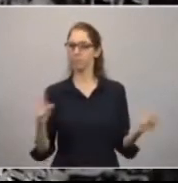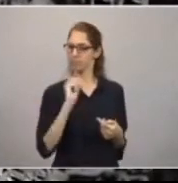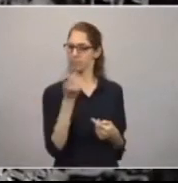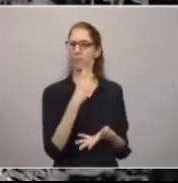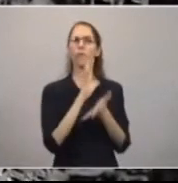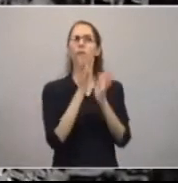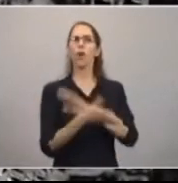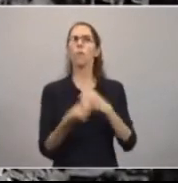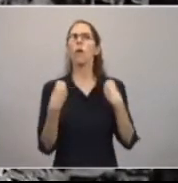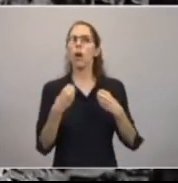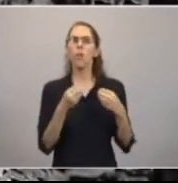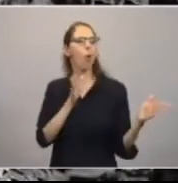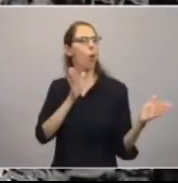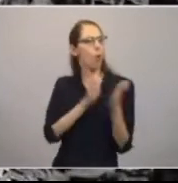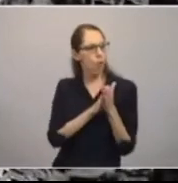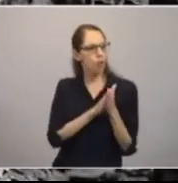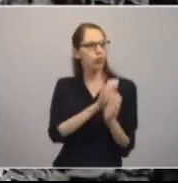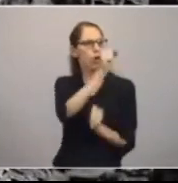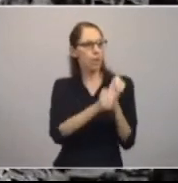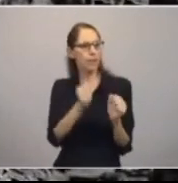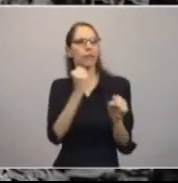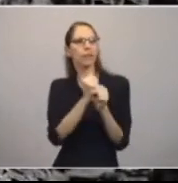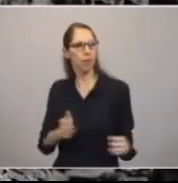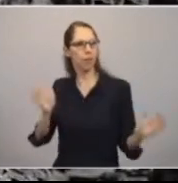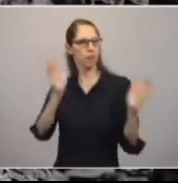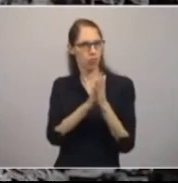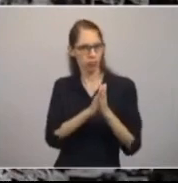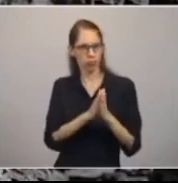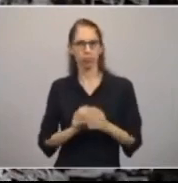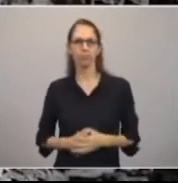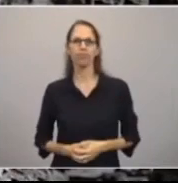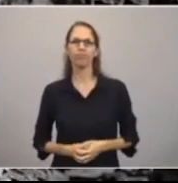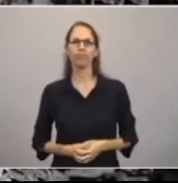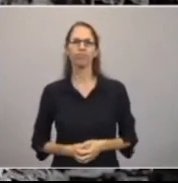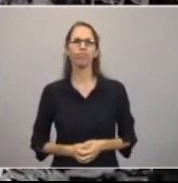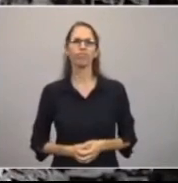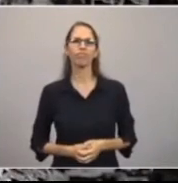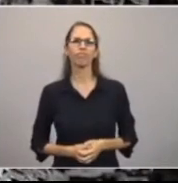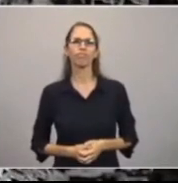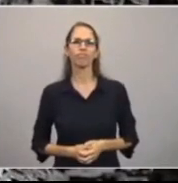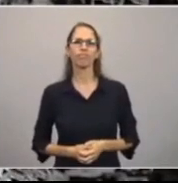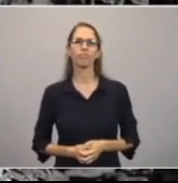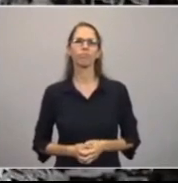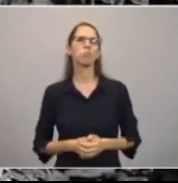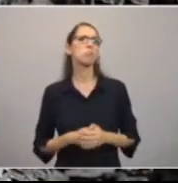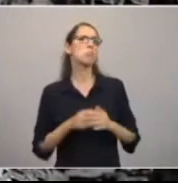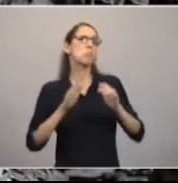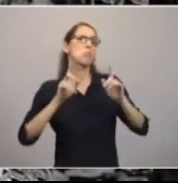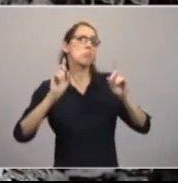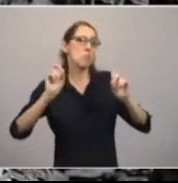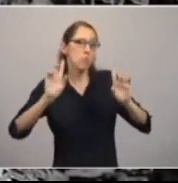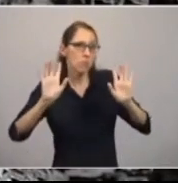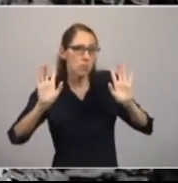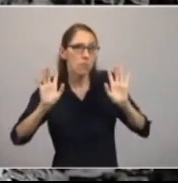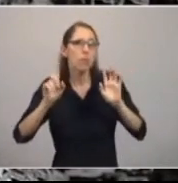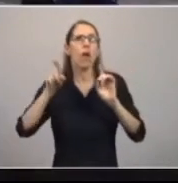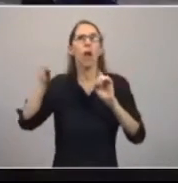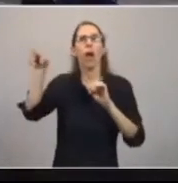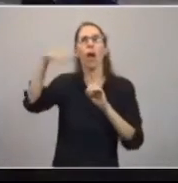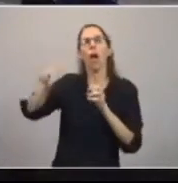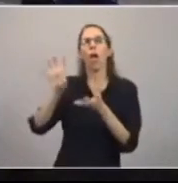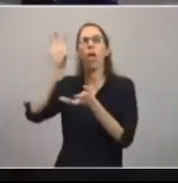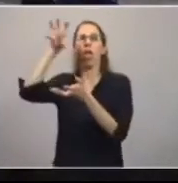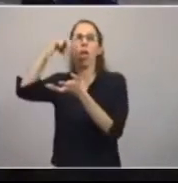Y lo hacemos codo a codo con los empresarios. Tal vez no con los del sector, los